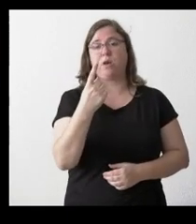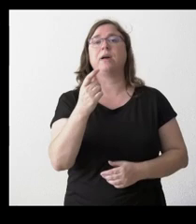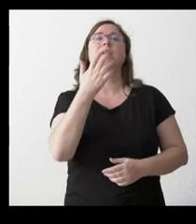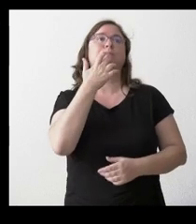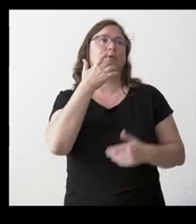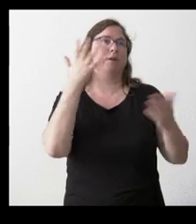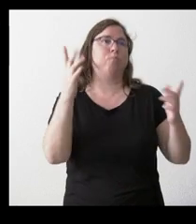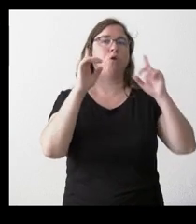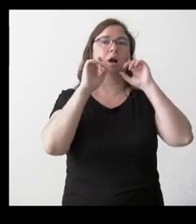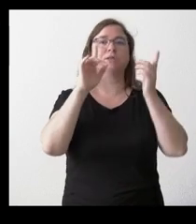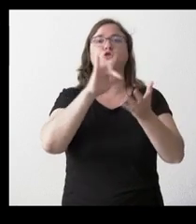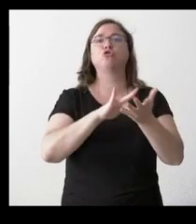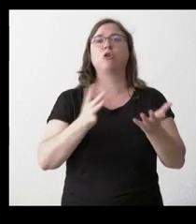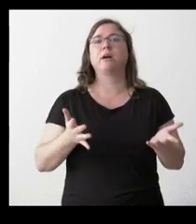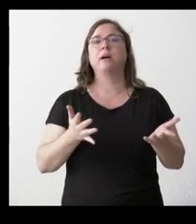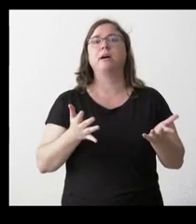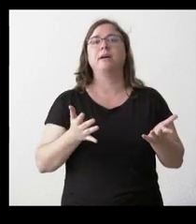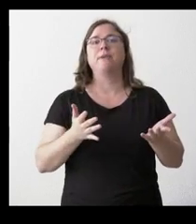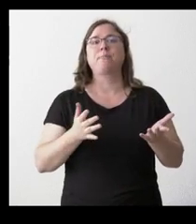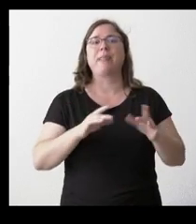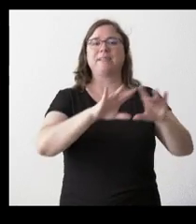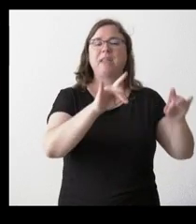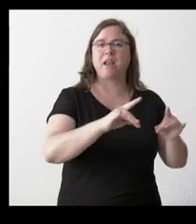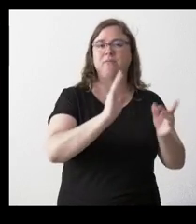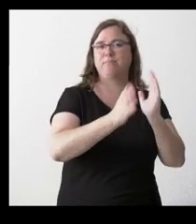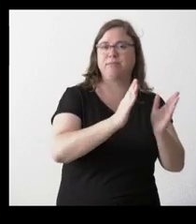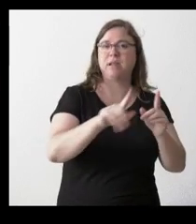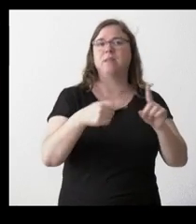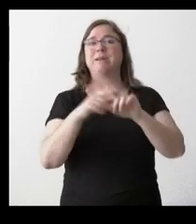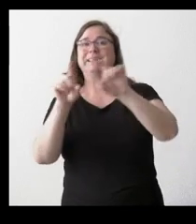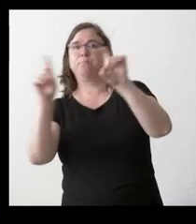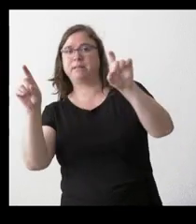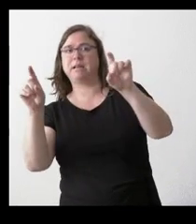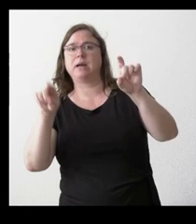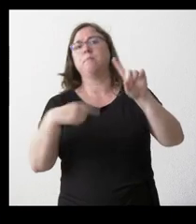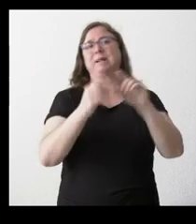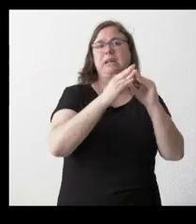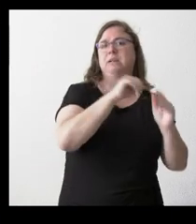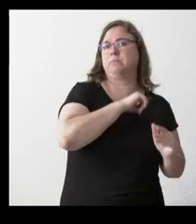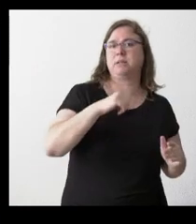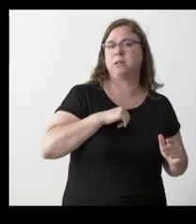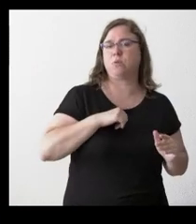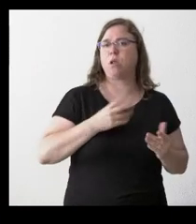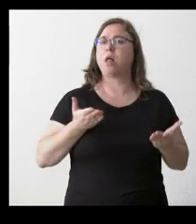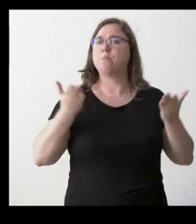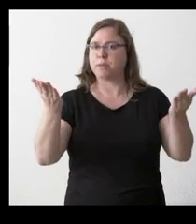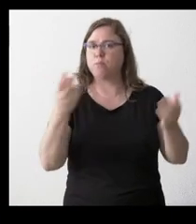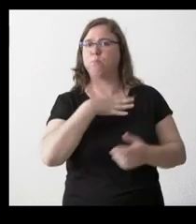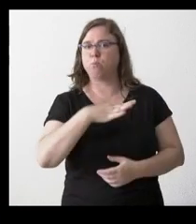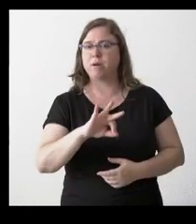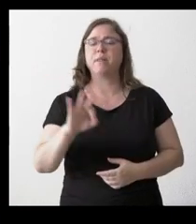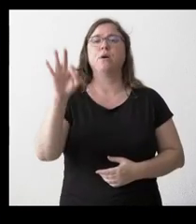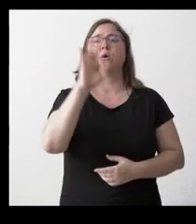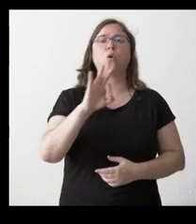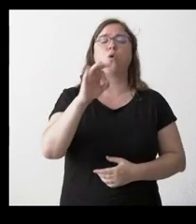ejemplo ha tenido bienes dañados y tiene una empresa al mismo tiempo que quiere relanzar, y cómo